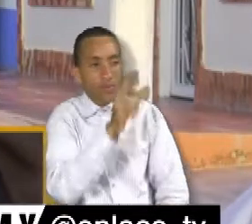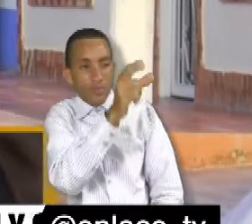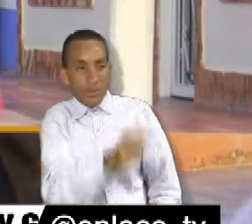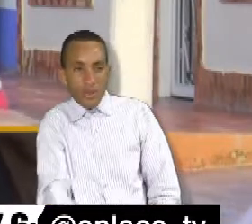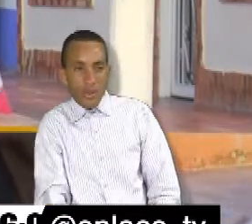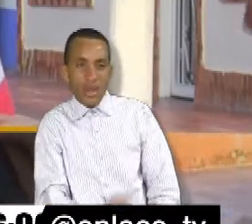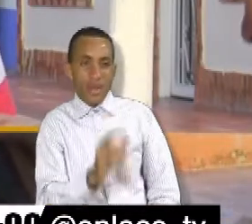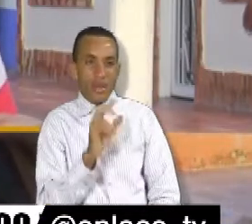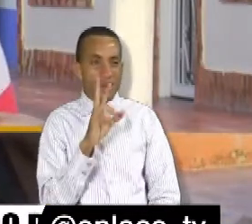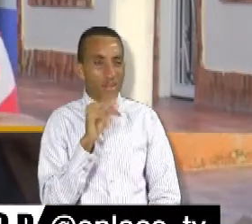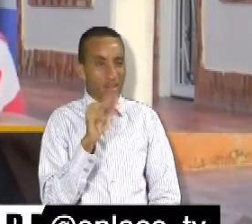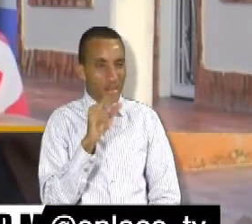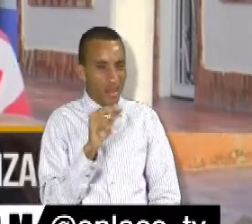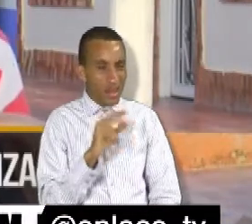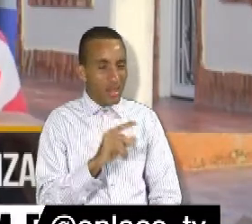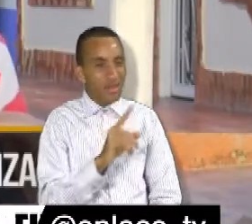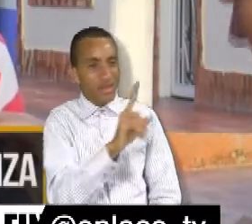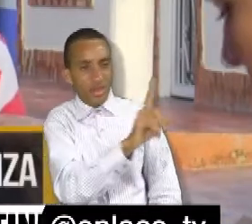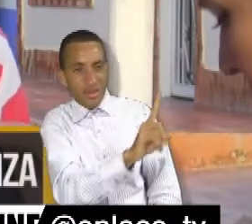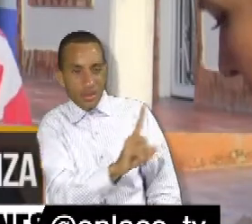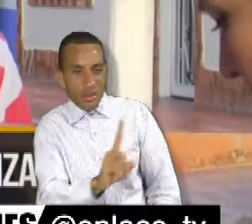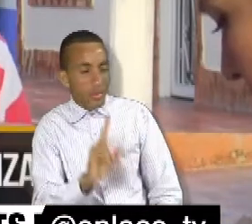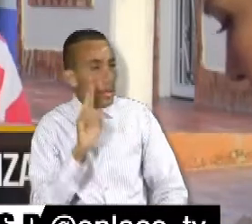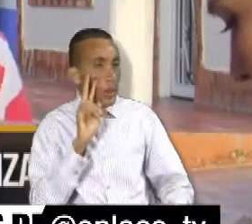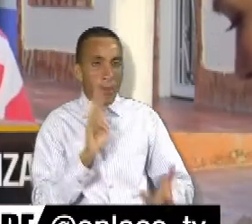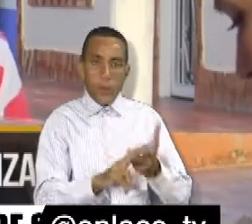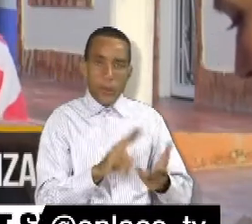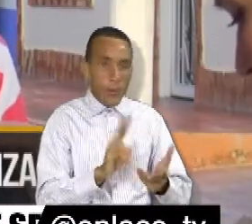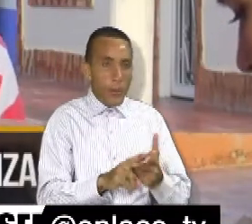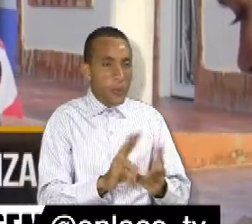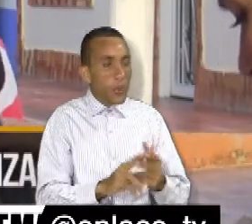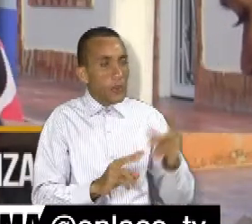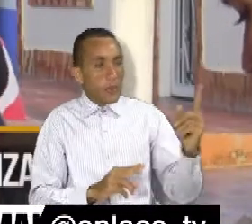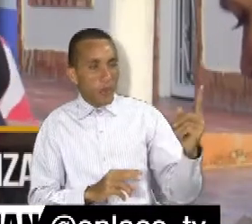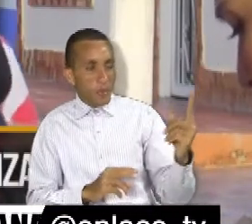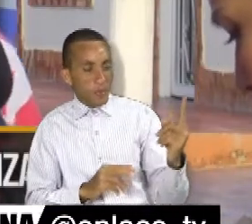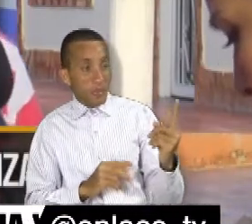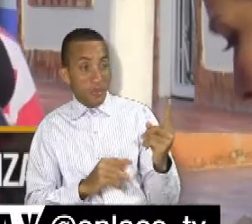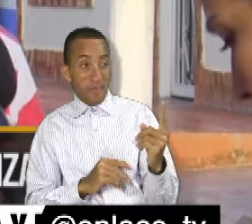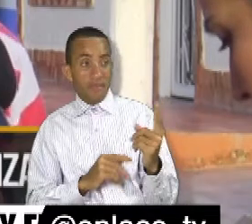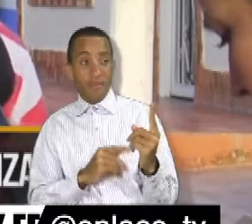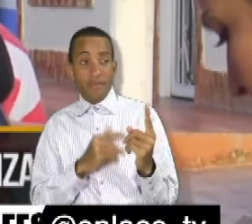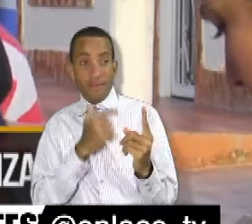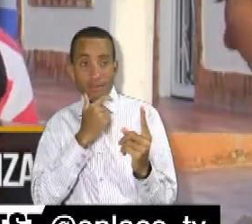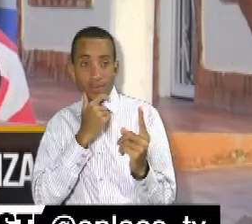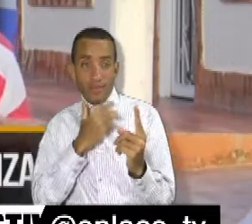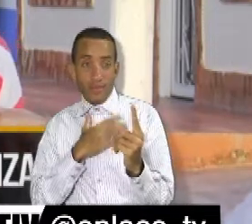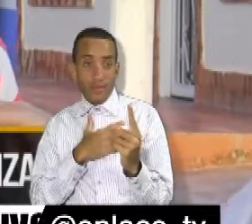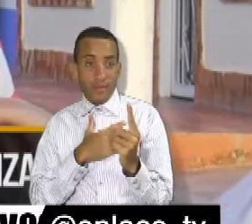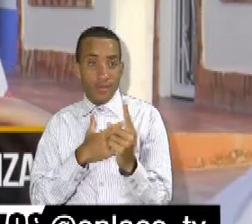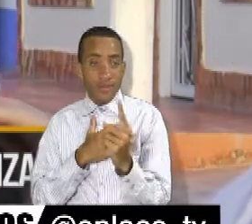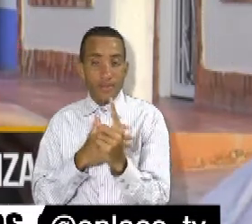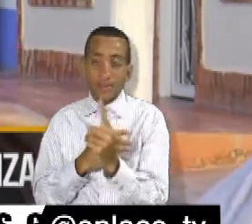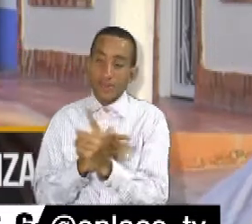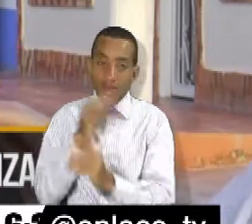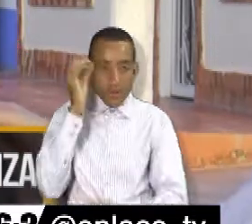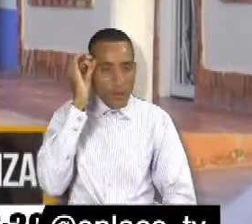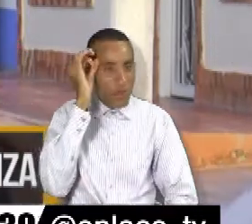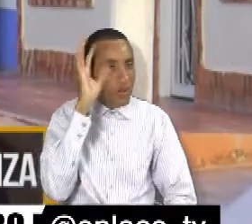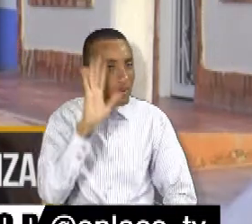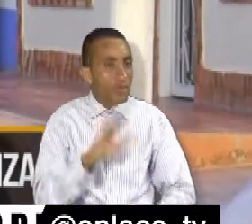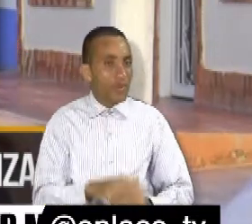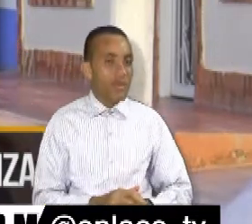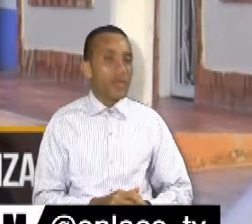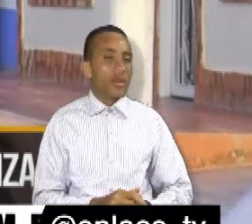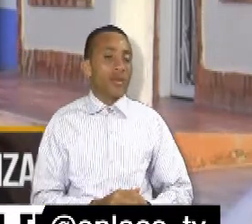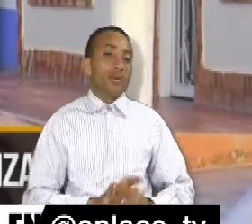persona que esté en nuestras calles, que no conozcamos. Ese tipo de situaciones que a veces uno la da por desapercibida y